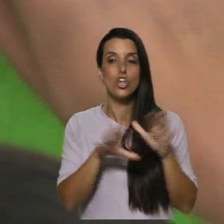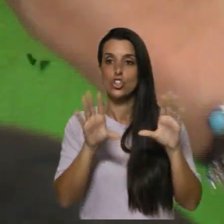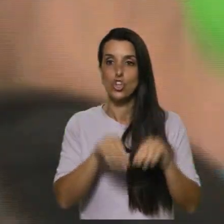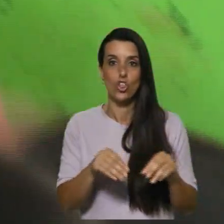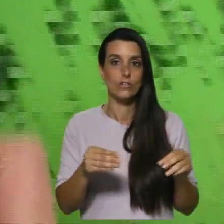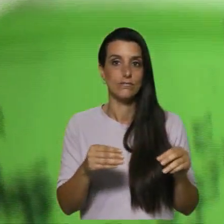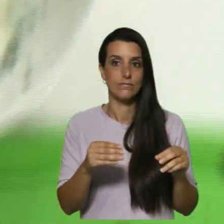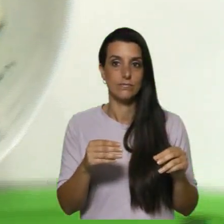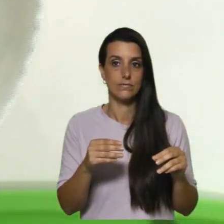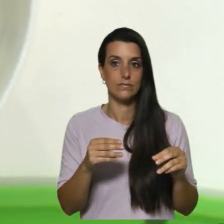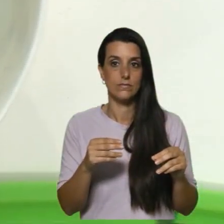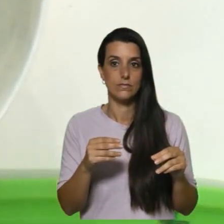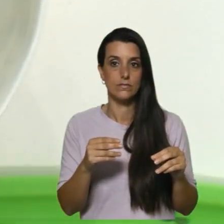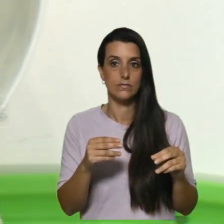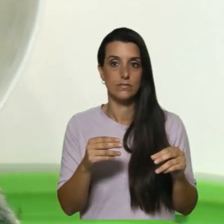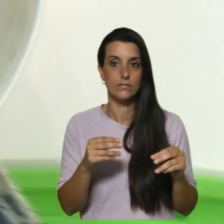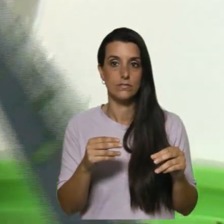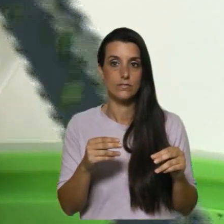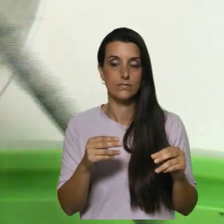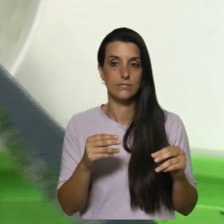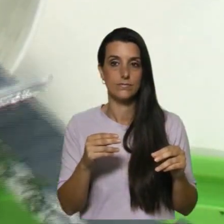adentro. Vas así.